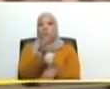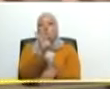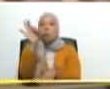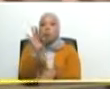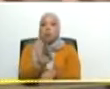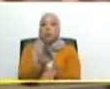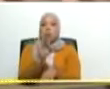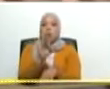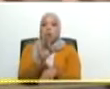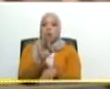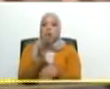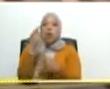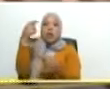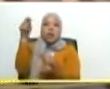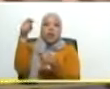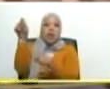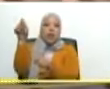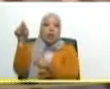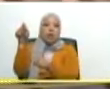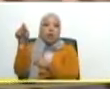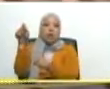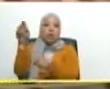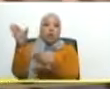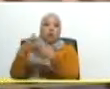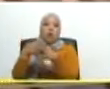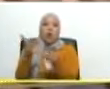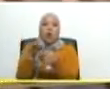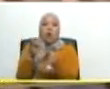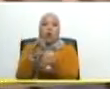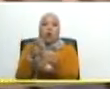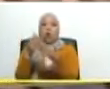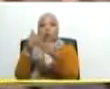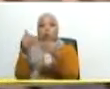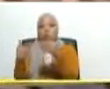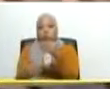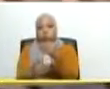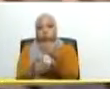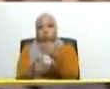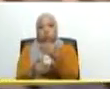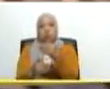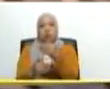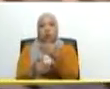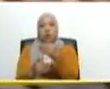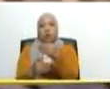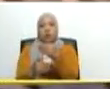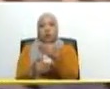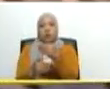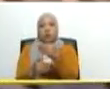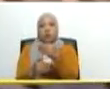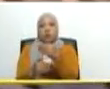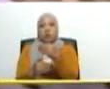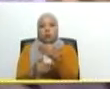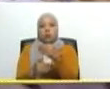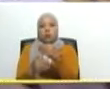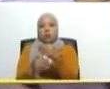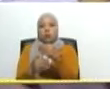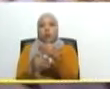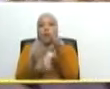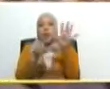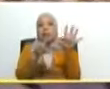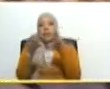40% está del lado de Trinidad, el bloque de gas por debajo del agua, y el otro, más o menos